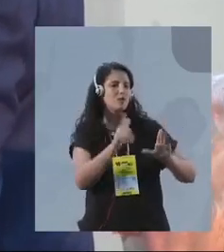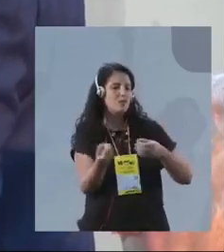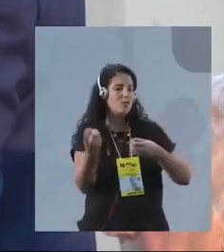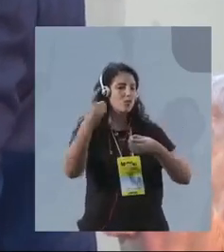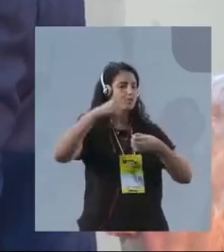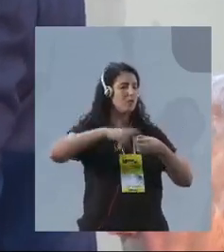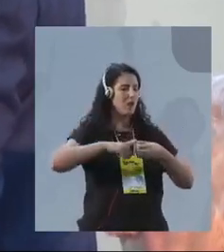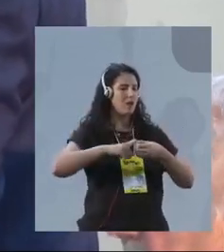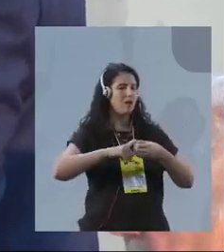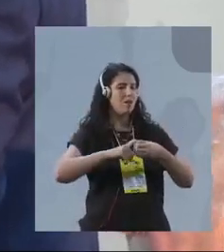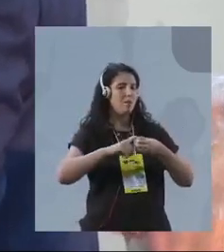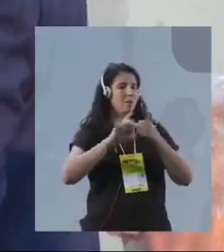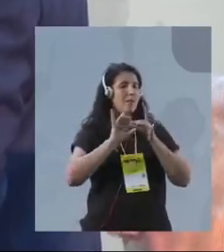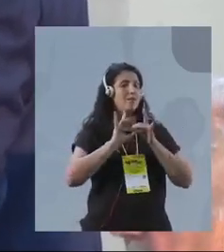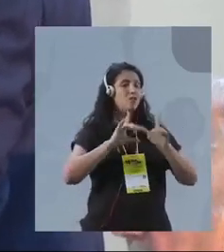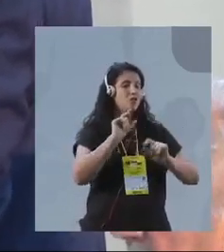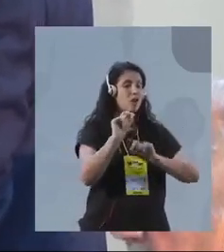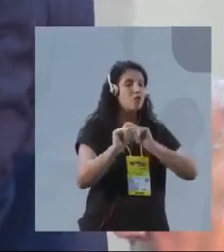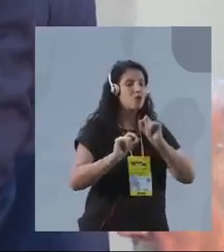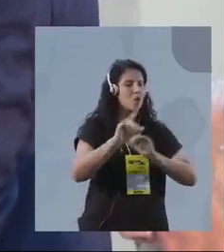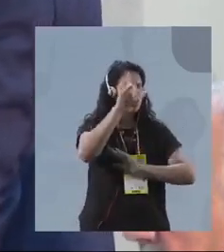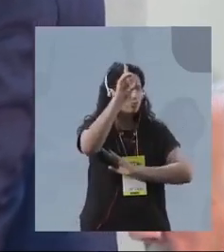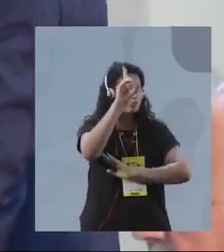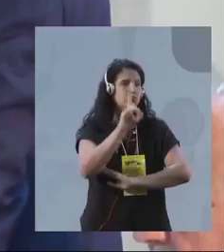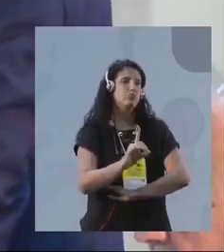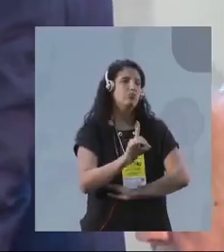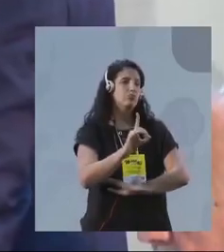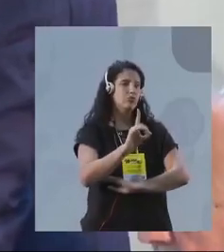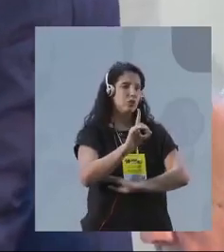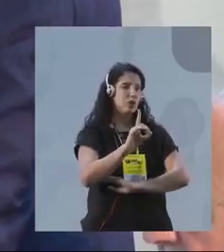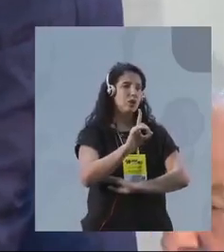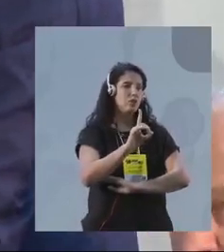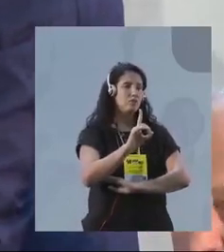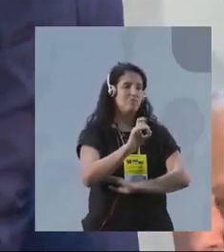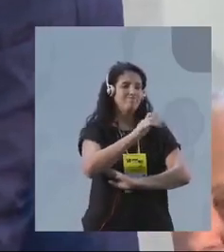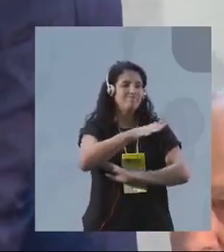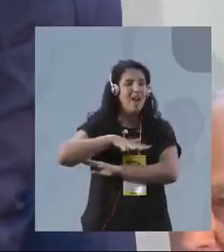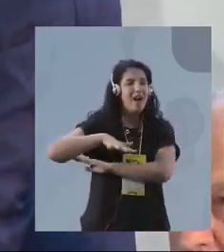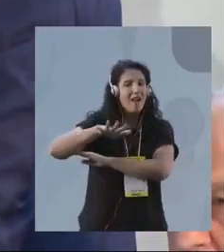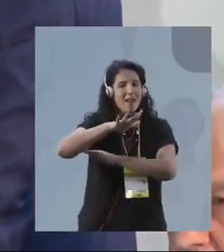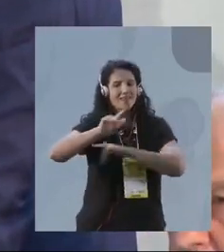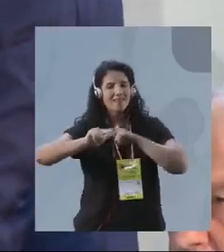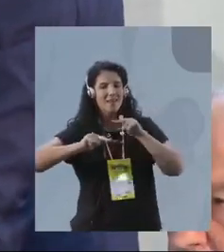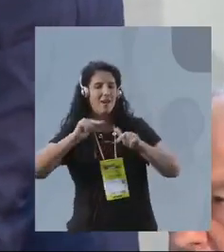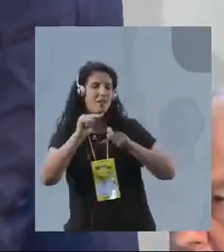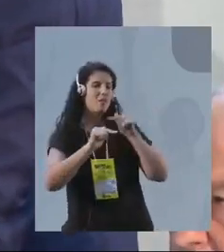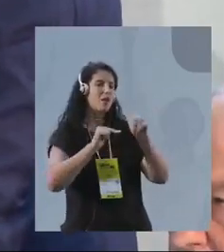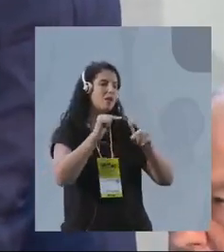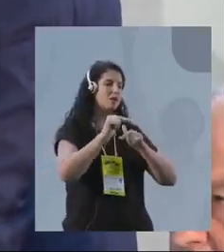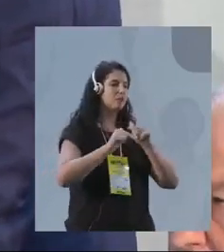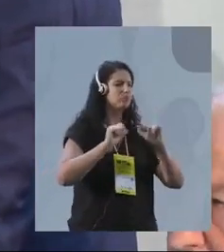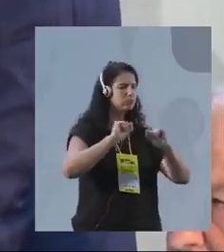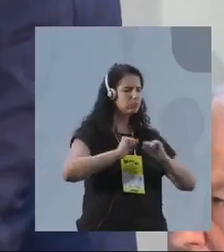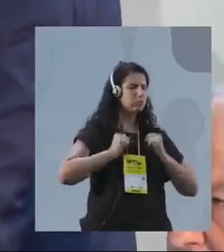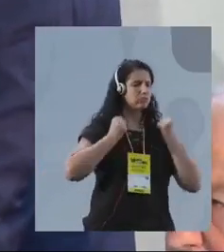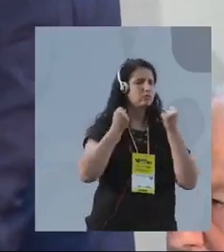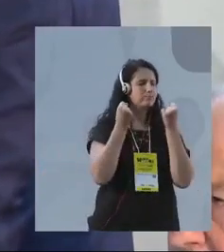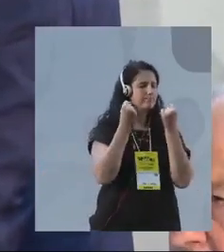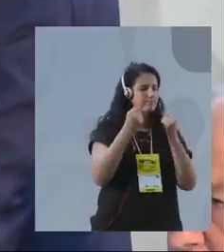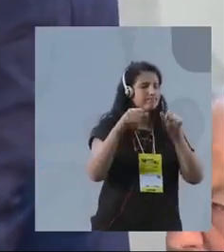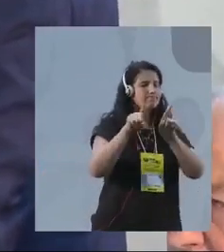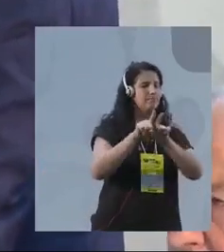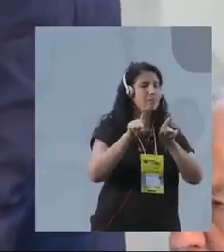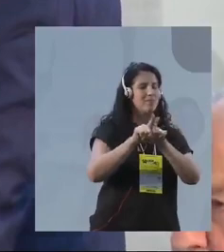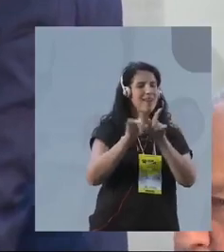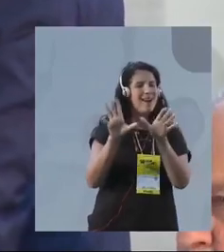garantizar los derechos de la clase trabajadora e impulsar la unidad de los